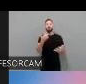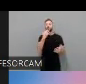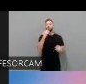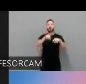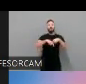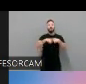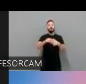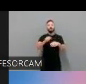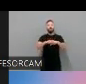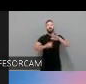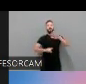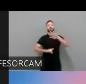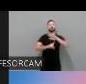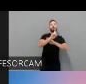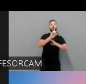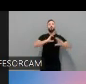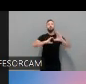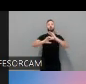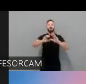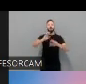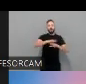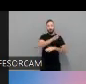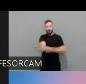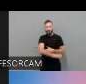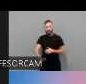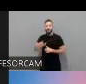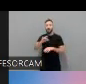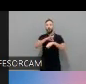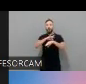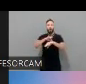en el desarrollo comunicativo de los menores a su cargo, orientándoles sobre cómo su comunicación,